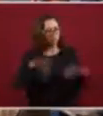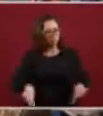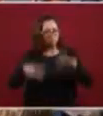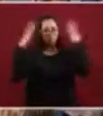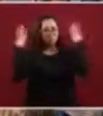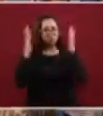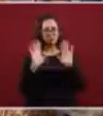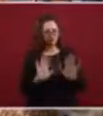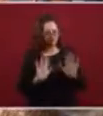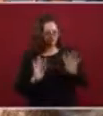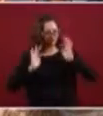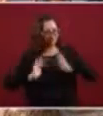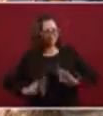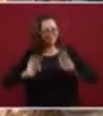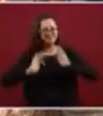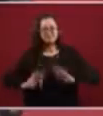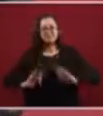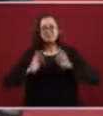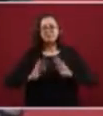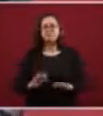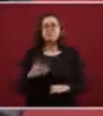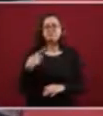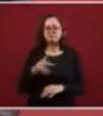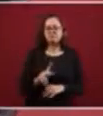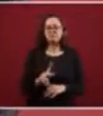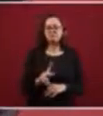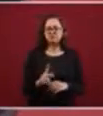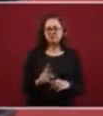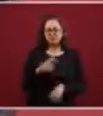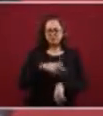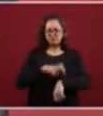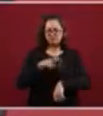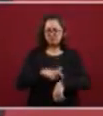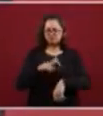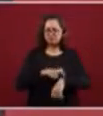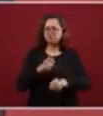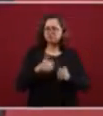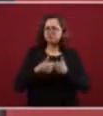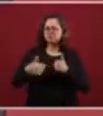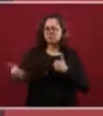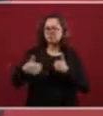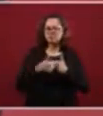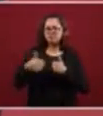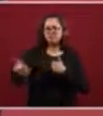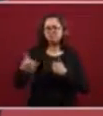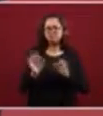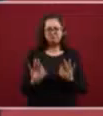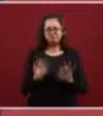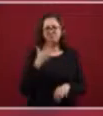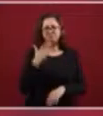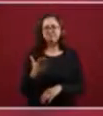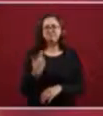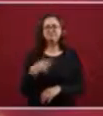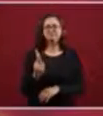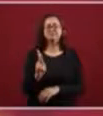esté despacio, pero sí se calculan bien los tiempos y sí llegamos. Nada más que no podemos